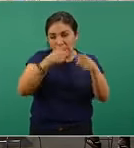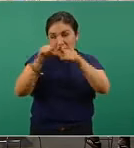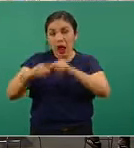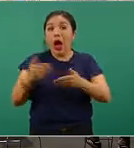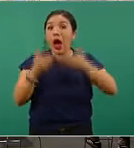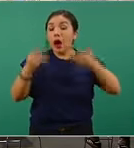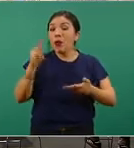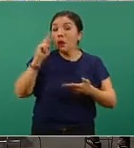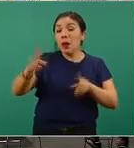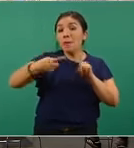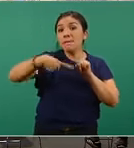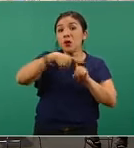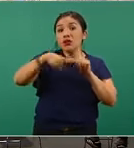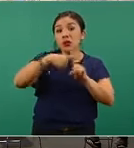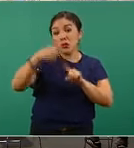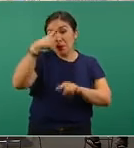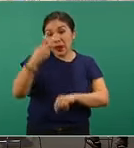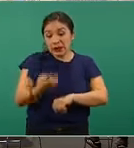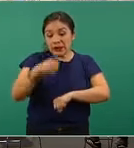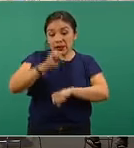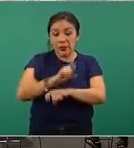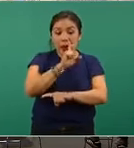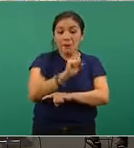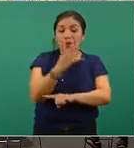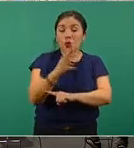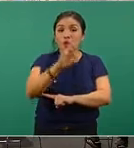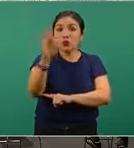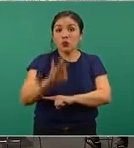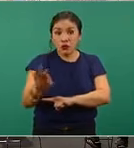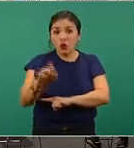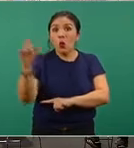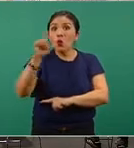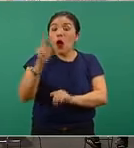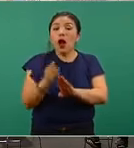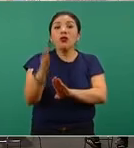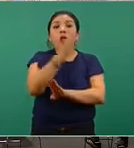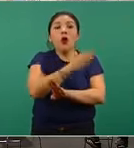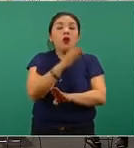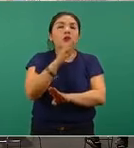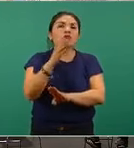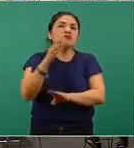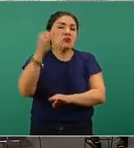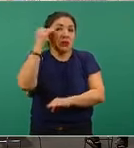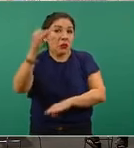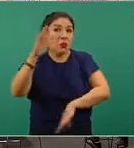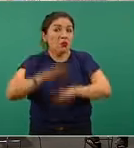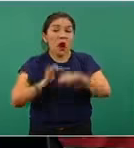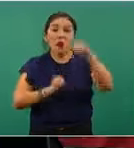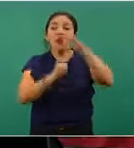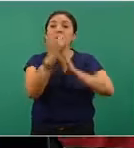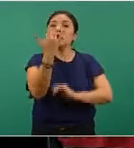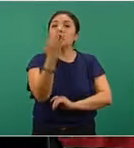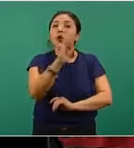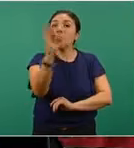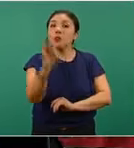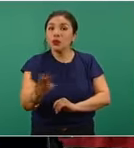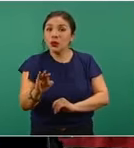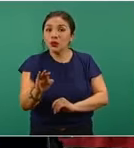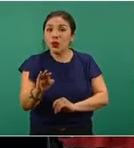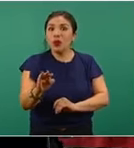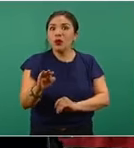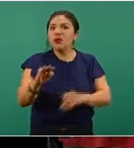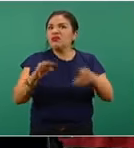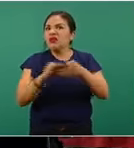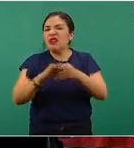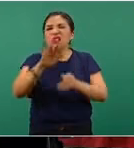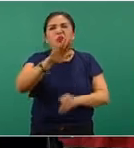tenemos ahora una positividad en la semana del 24%, cuando en algún momento, en los momentos, superamos el 50% y casi